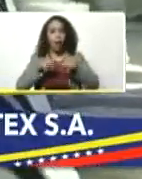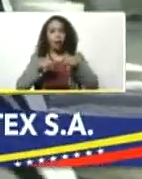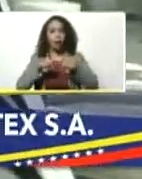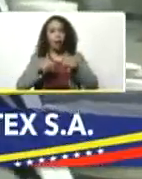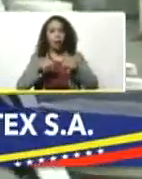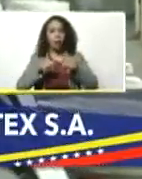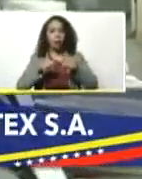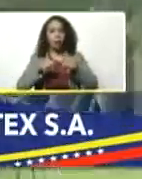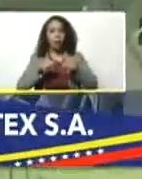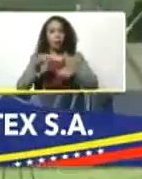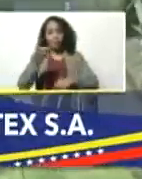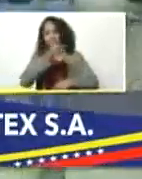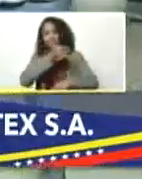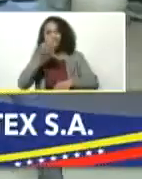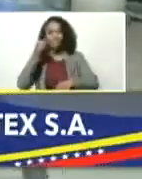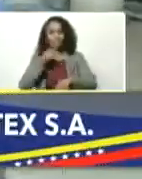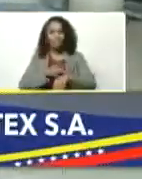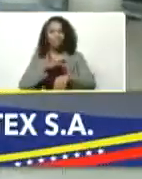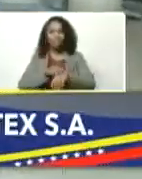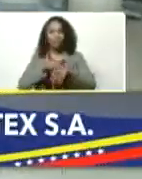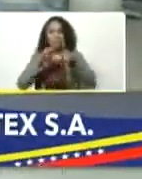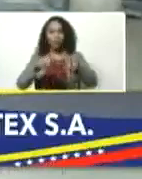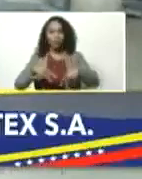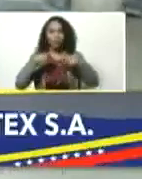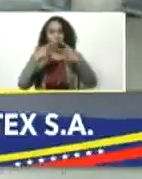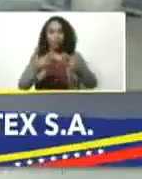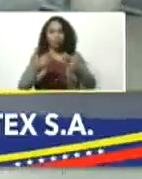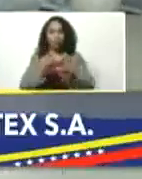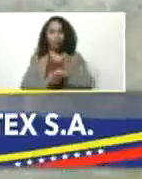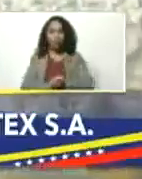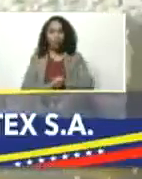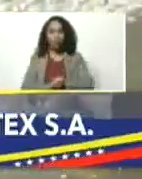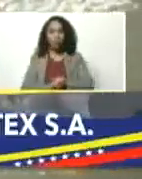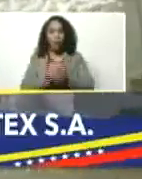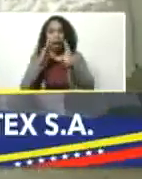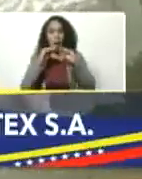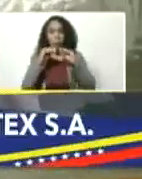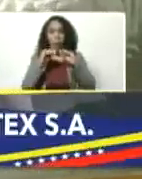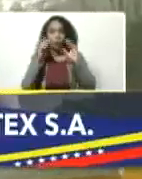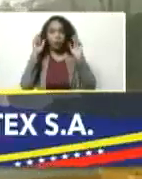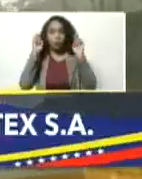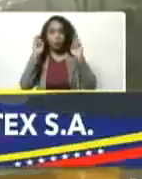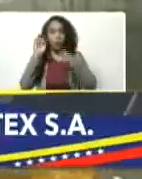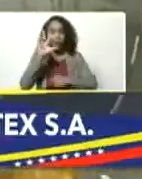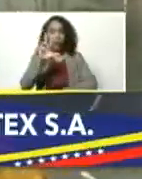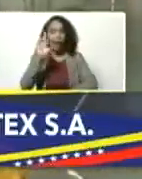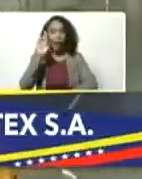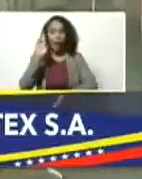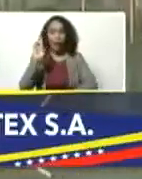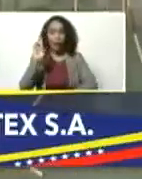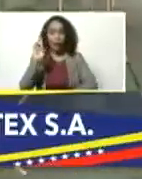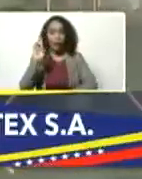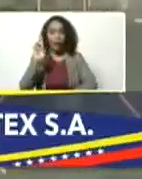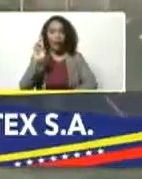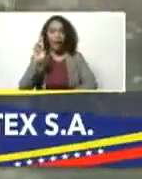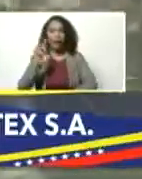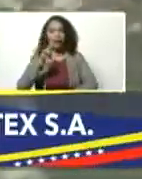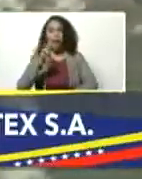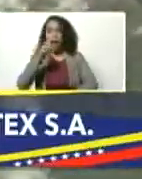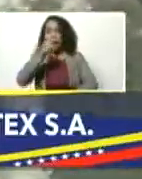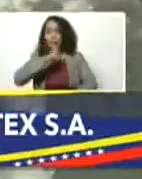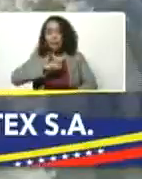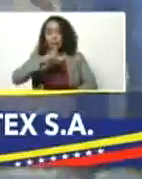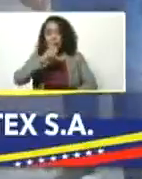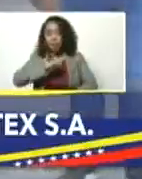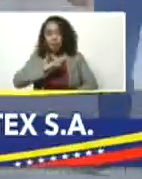en esta maravillosa época de renovación. Cuando hablamos de las 3 R, señor presidente, que hablamos de una resistencia, claro